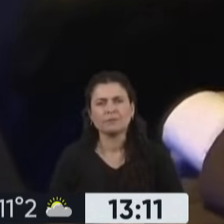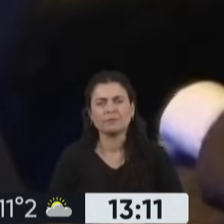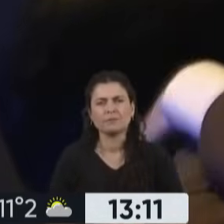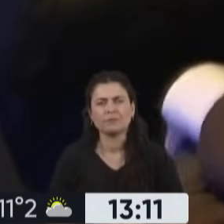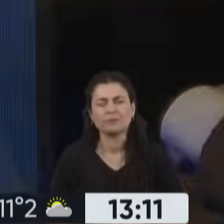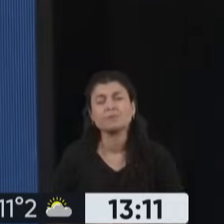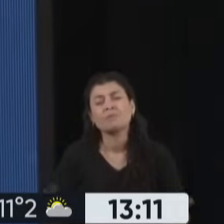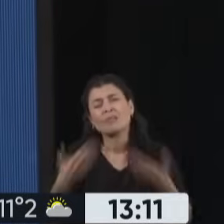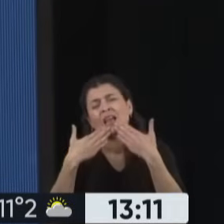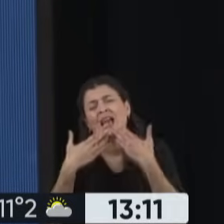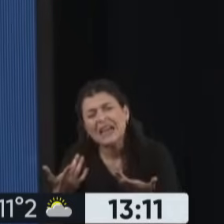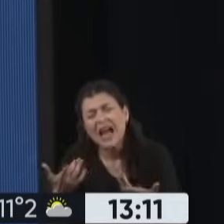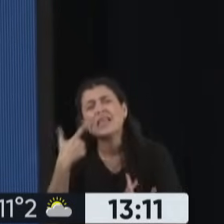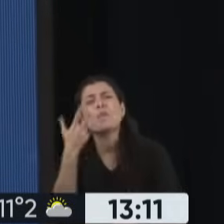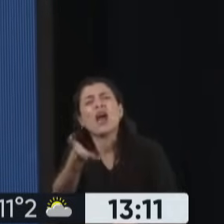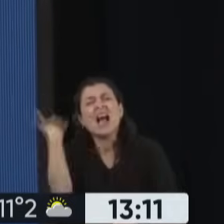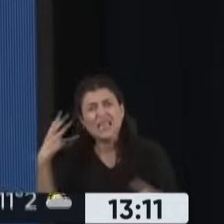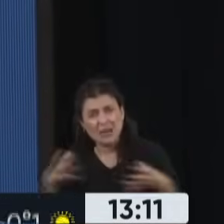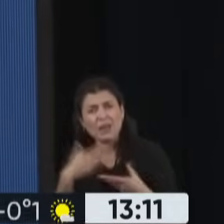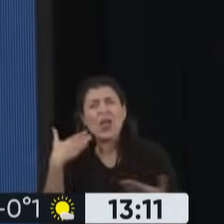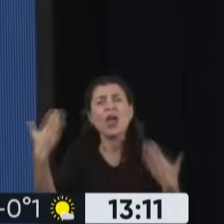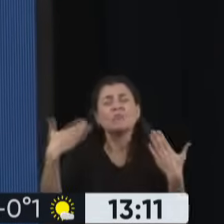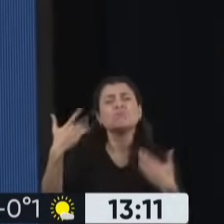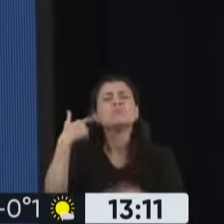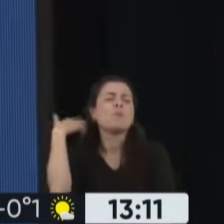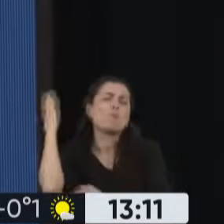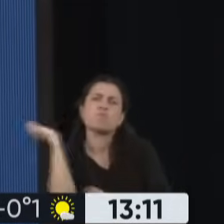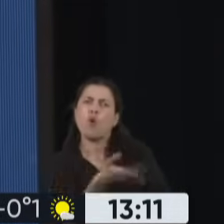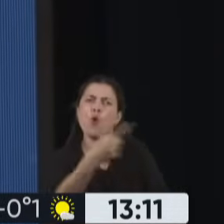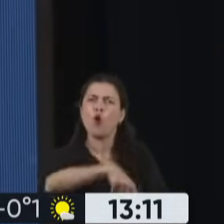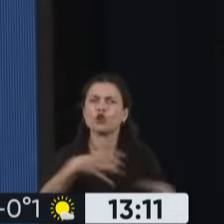Y además, gracias por tanta doma. Gracias, Manuel.